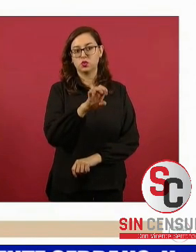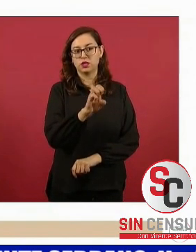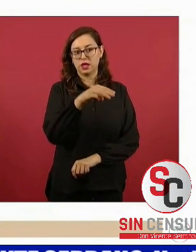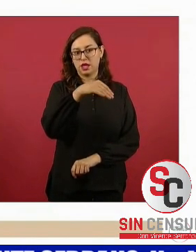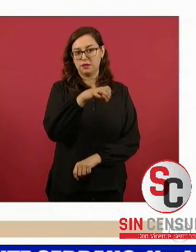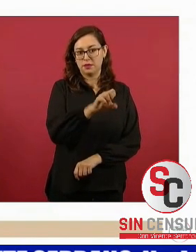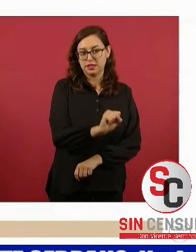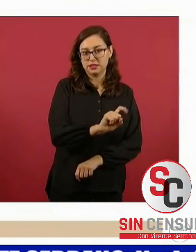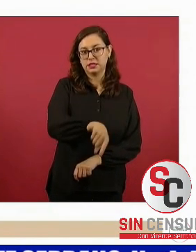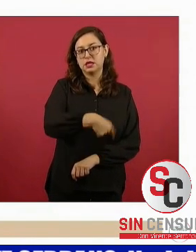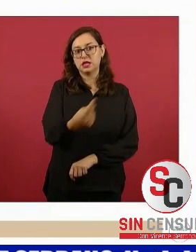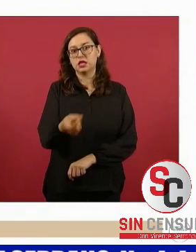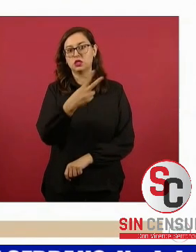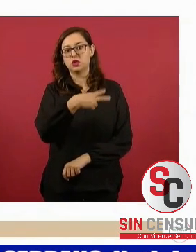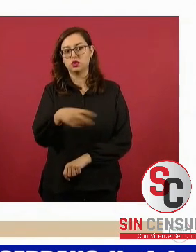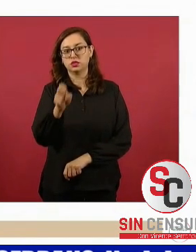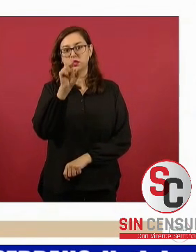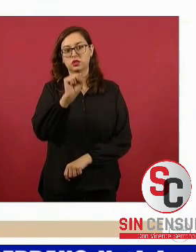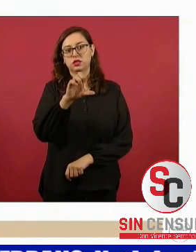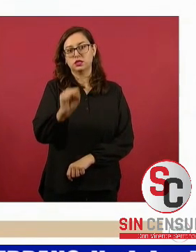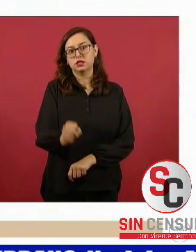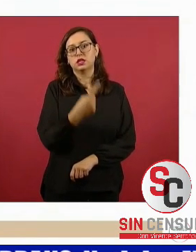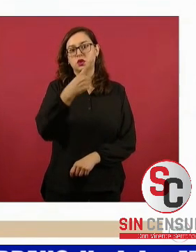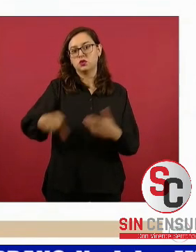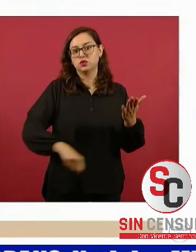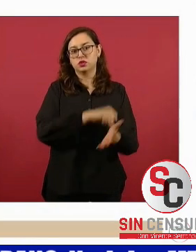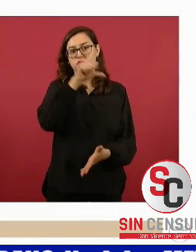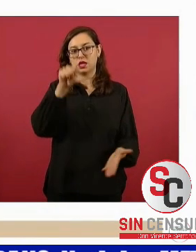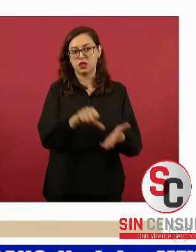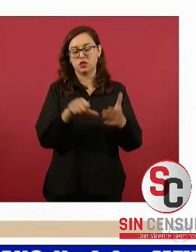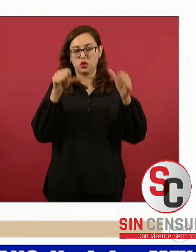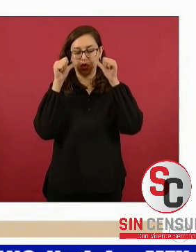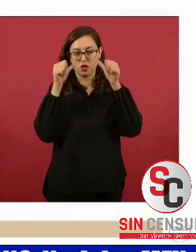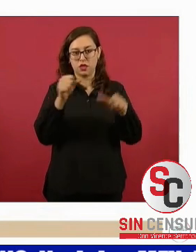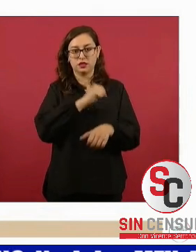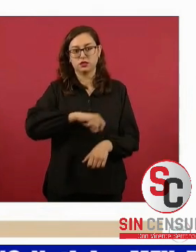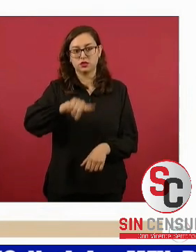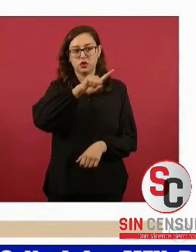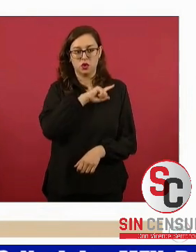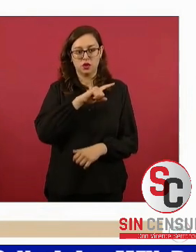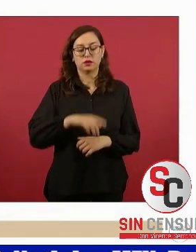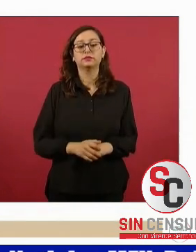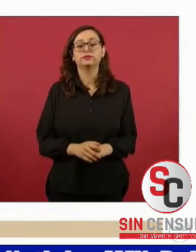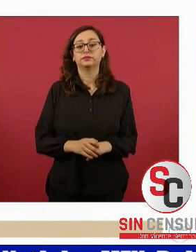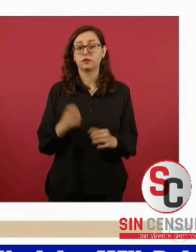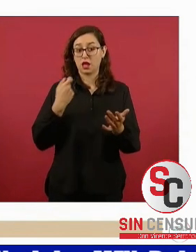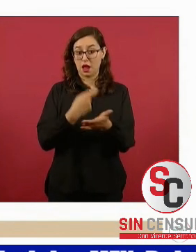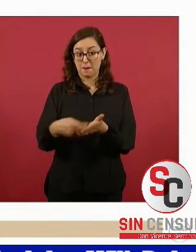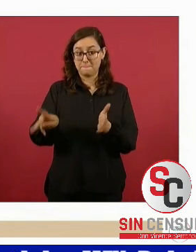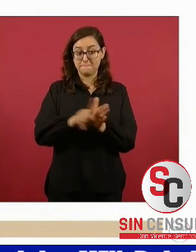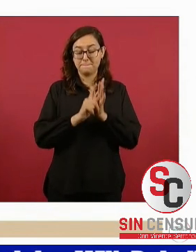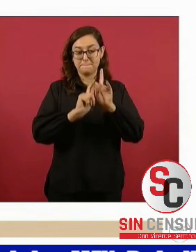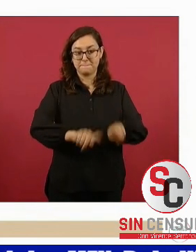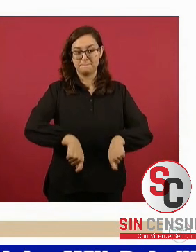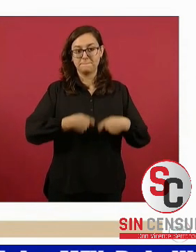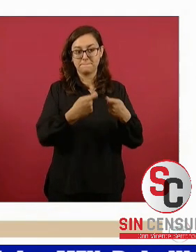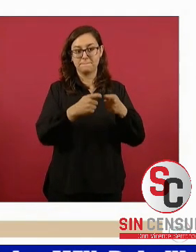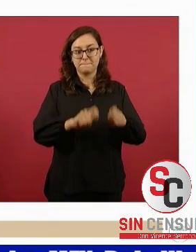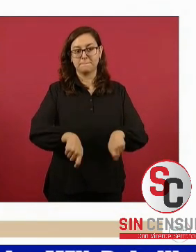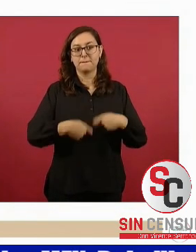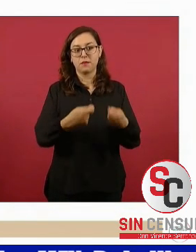261 centros de salud, es decir, las unidades de primer nivel. En cuanto al proceso de basificación de personal,